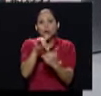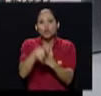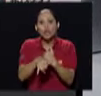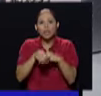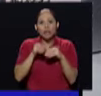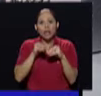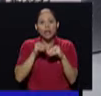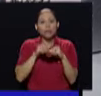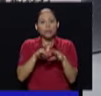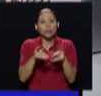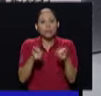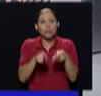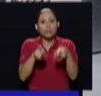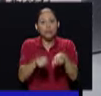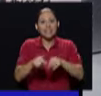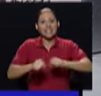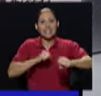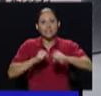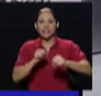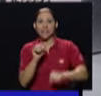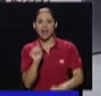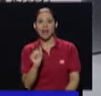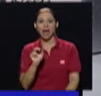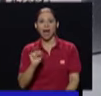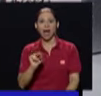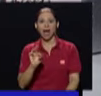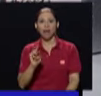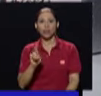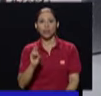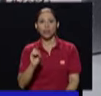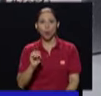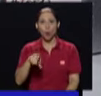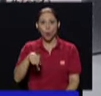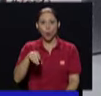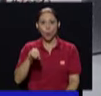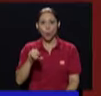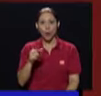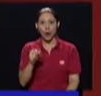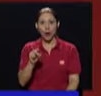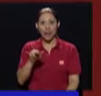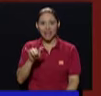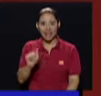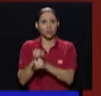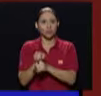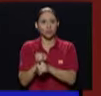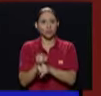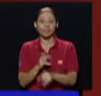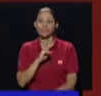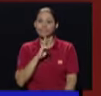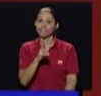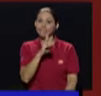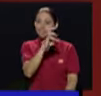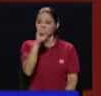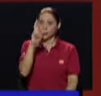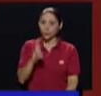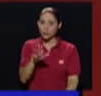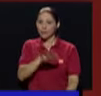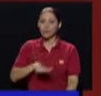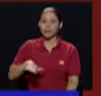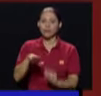sismicidad antropogénica, podríamos decir, que es por acción del hombre que se genera. Costa Rica realmente es